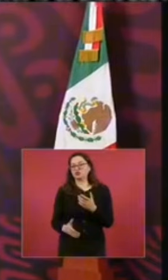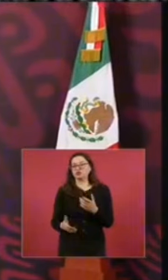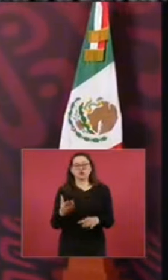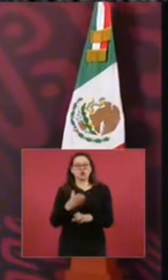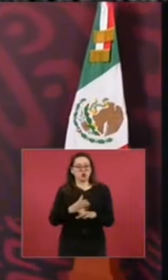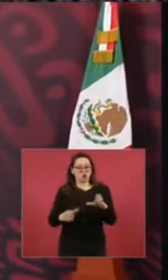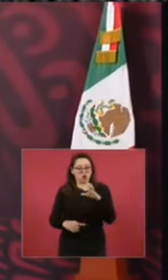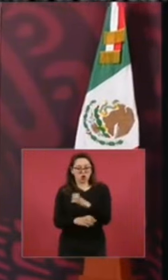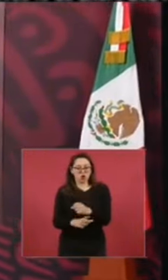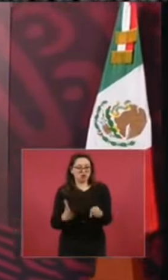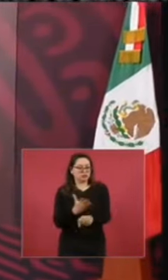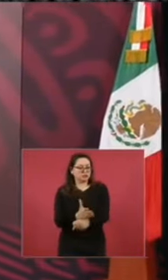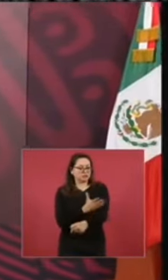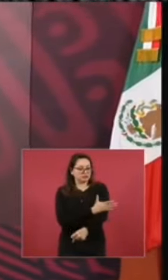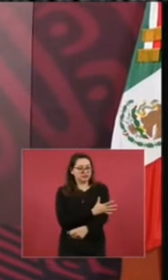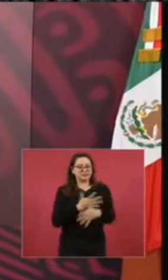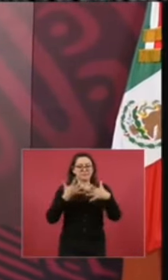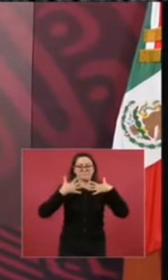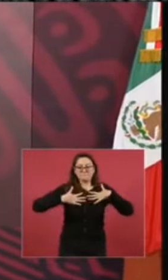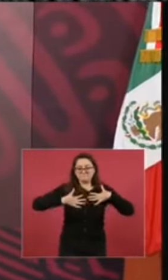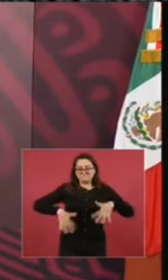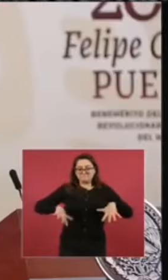muebles, ropa,